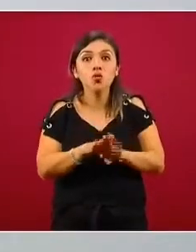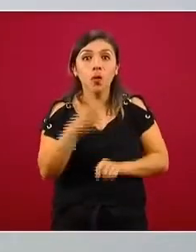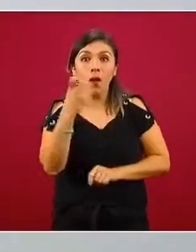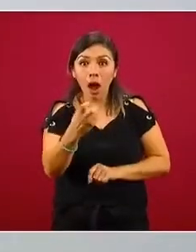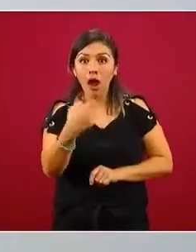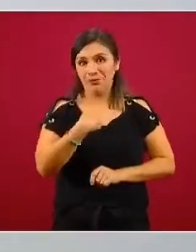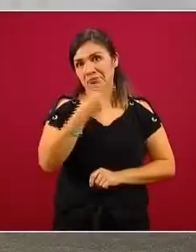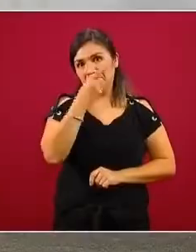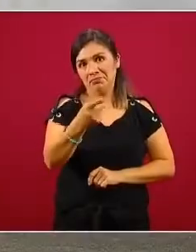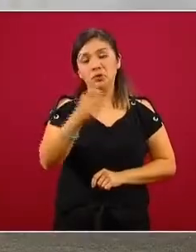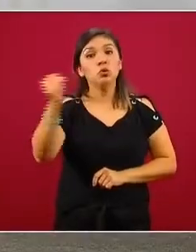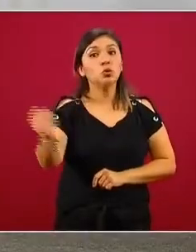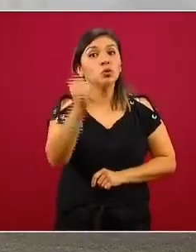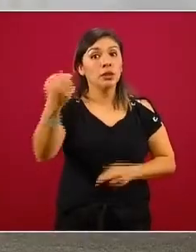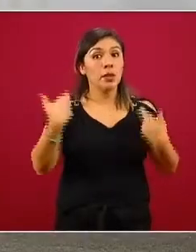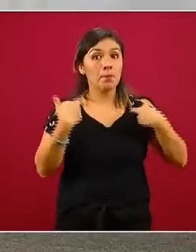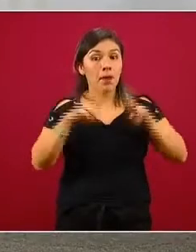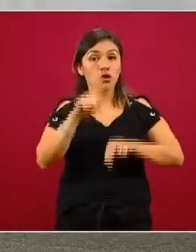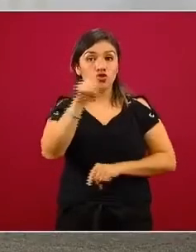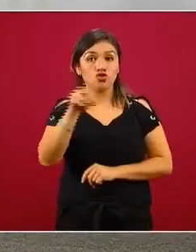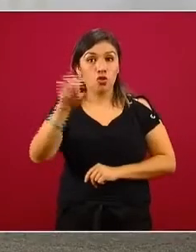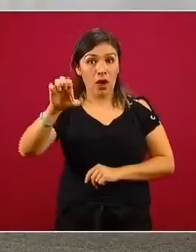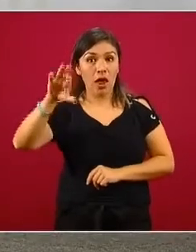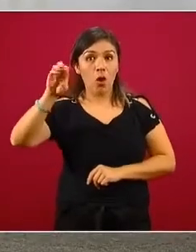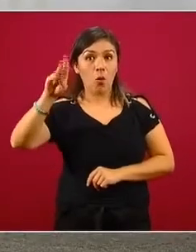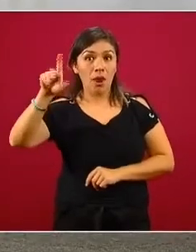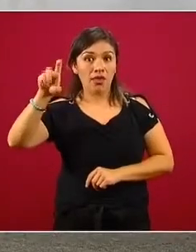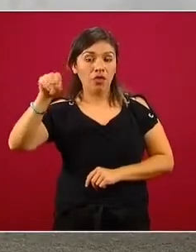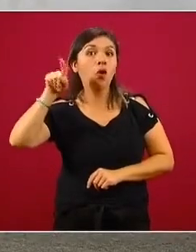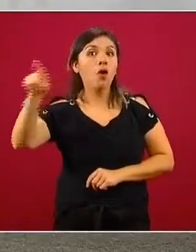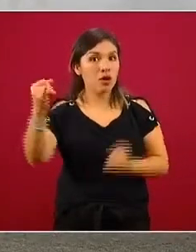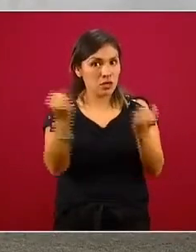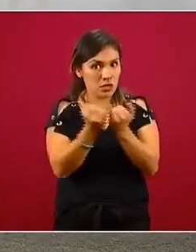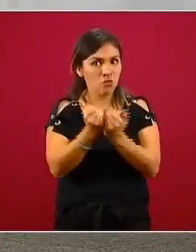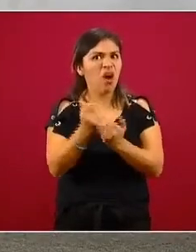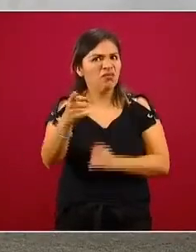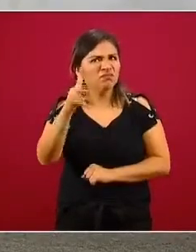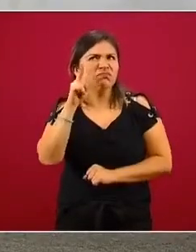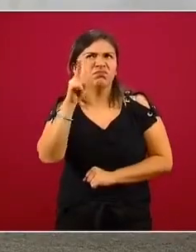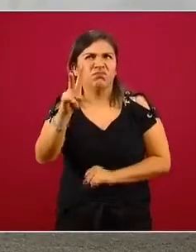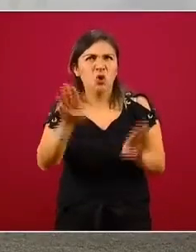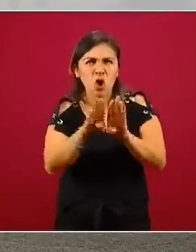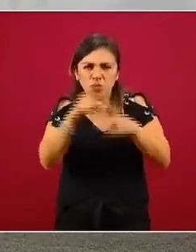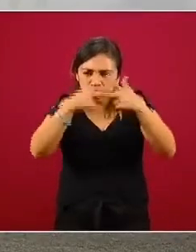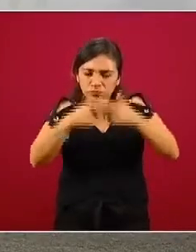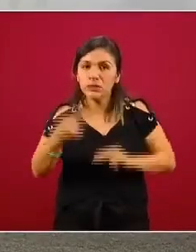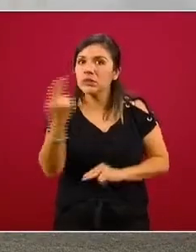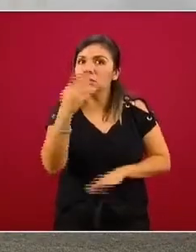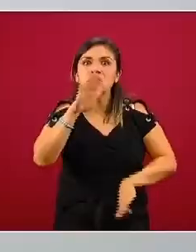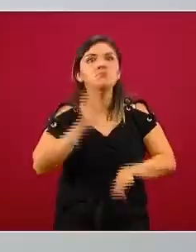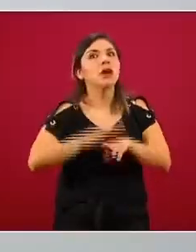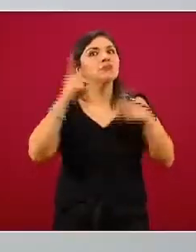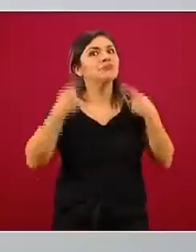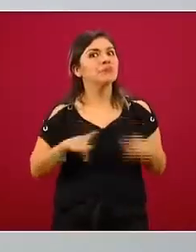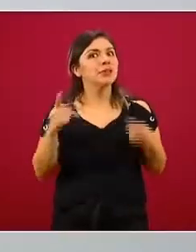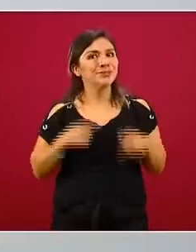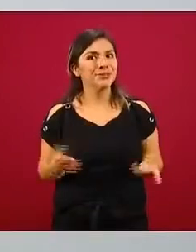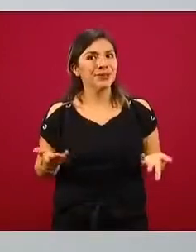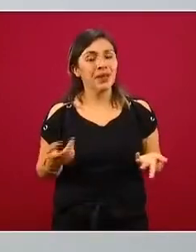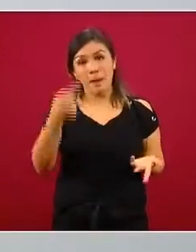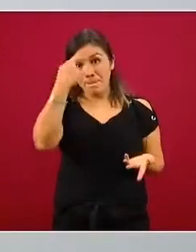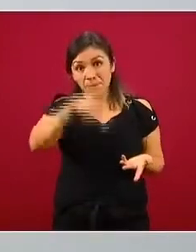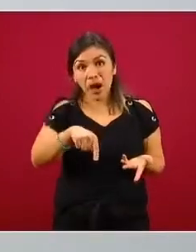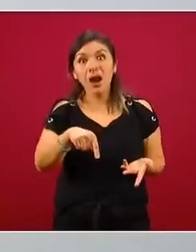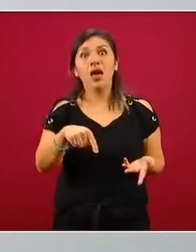comentaba, afortunadamente el maestro Zorro Robledo, él también una persona muy visionario, dijo: vamos a requerir más gente. ¿Para qué?